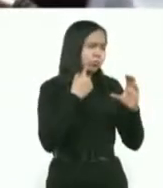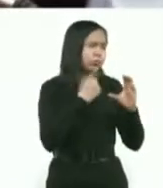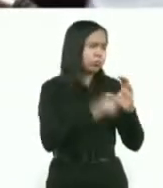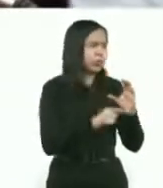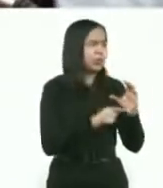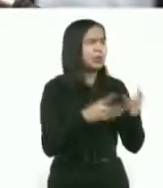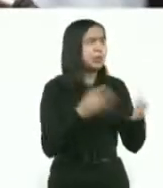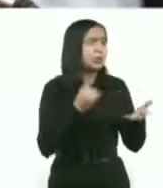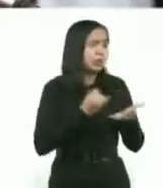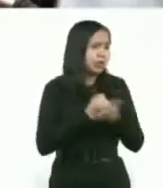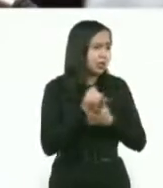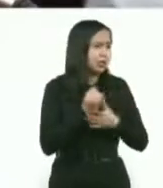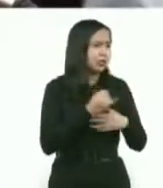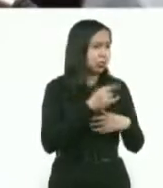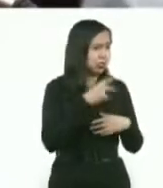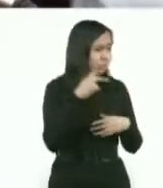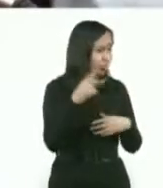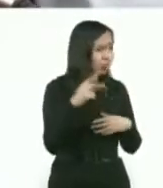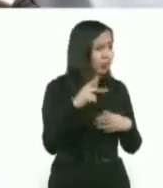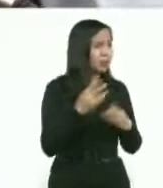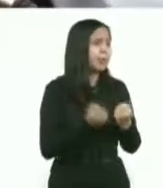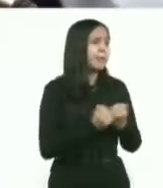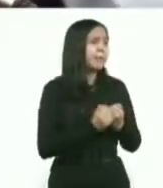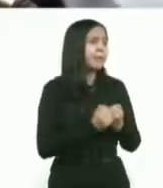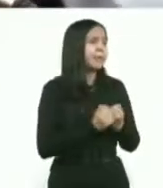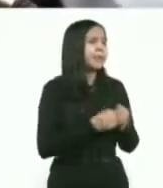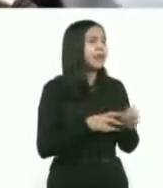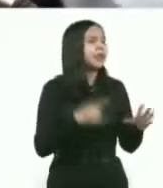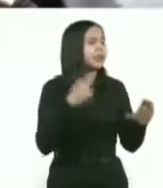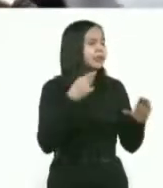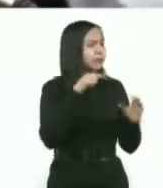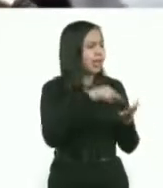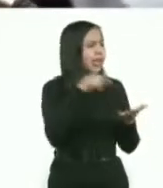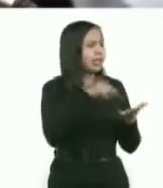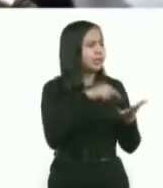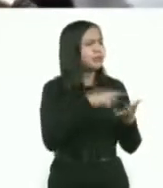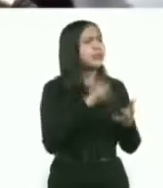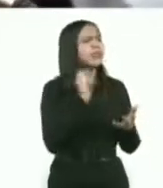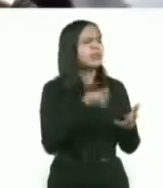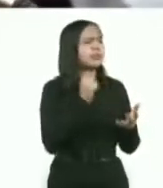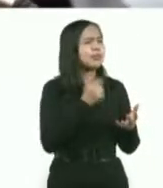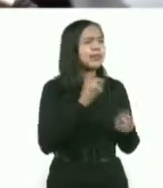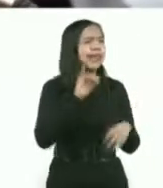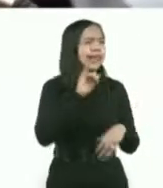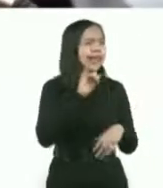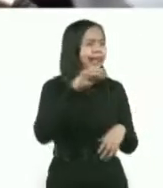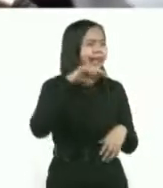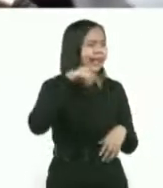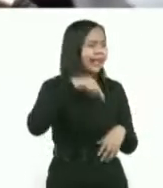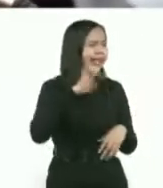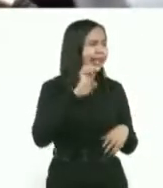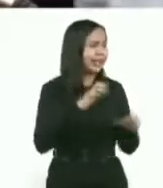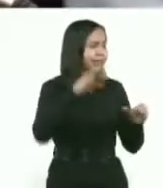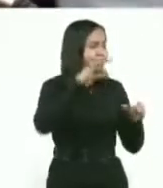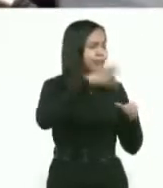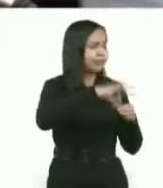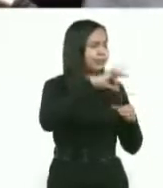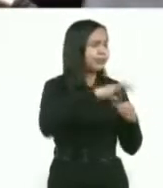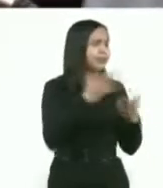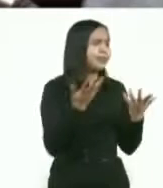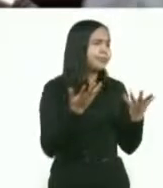este tipo de denuncias, este tipo de decisiones que está tomando precisamente una jueza, son precisamente con tintes electorales, son con tintes rumbo